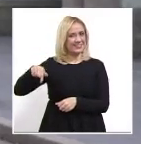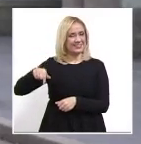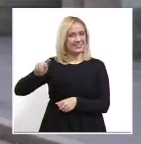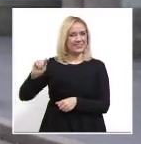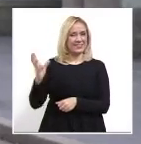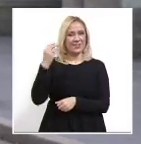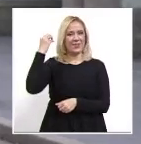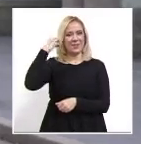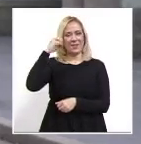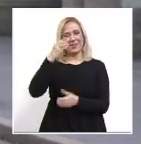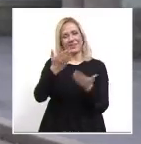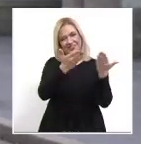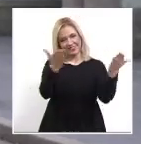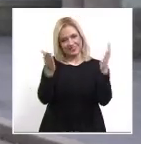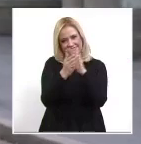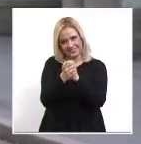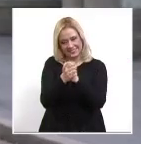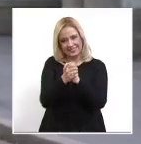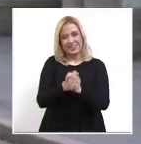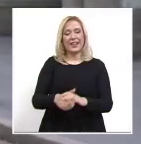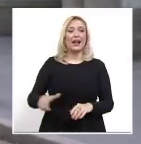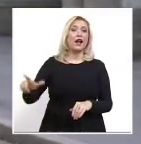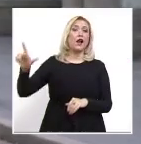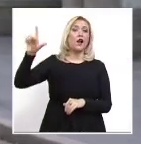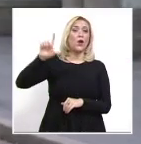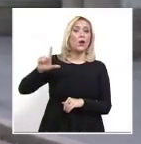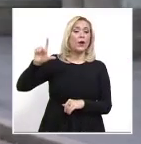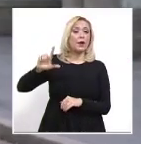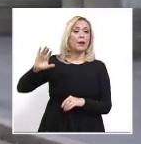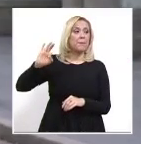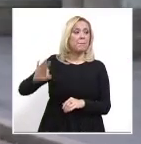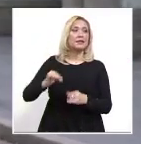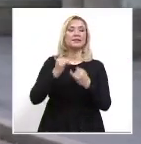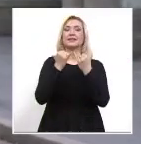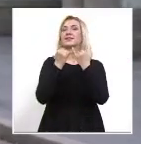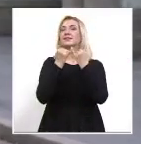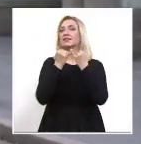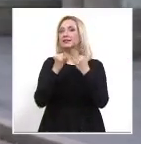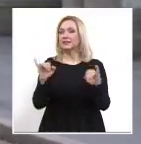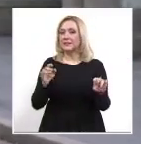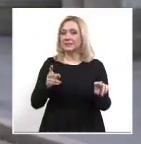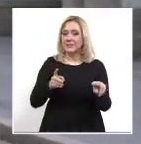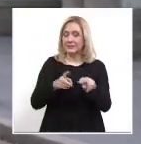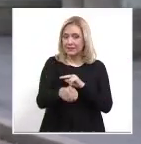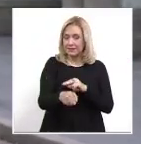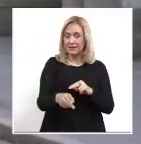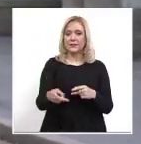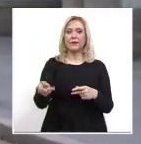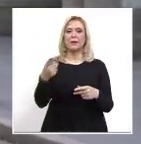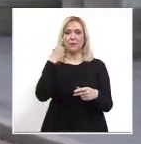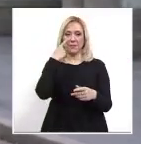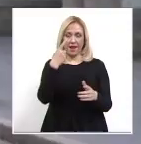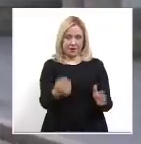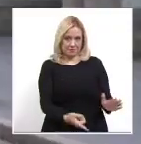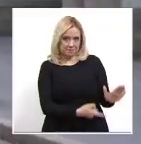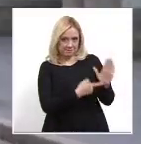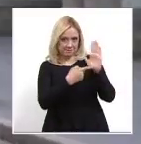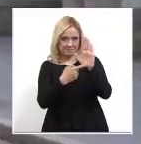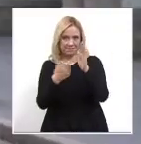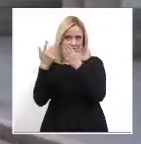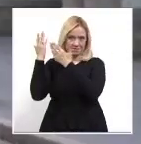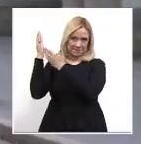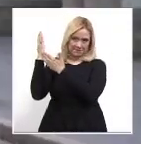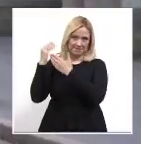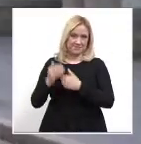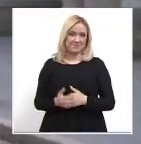para todos, y donde este lunes se llevó a cabo la inauguración de este evento y preparamos la siguiente información.